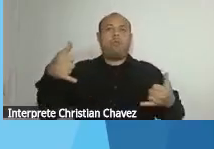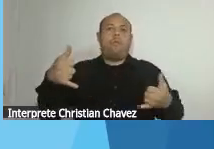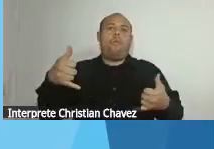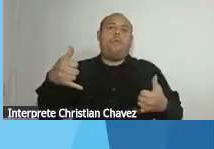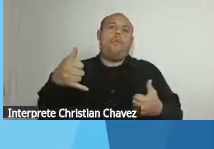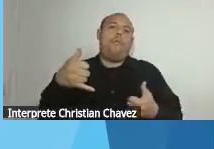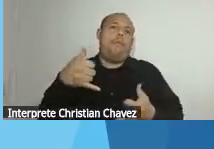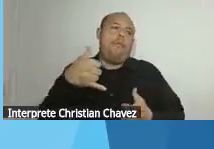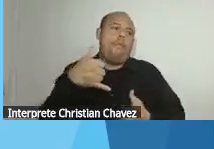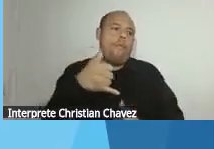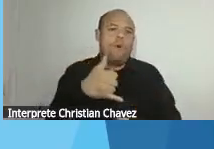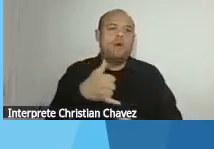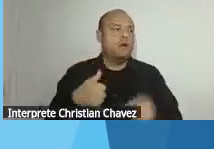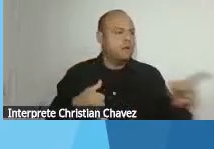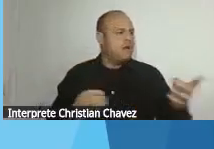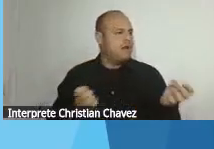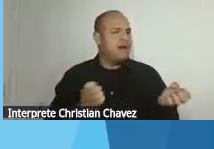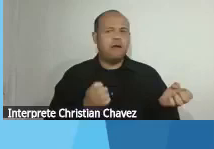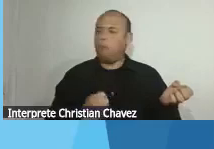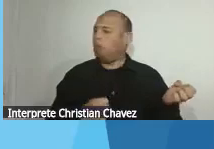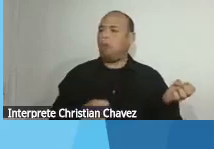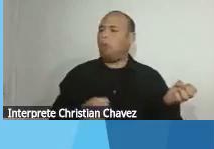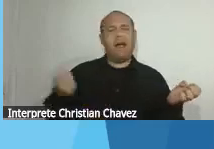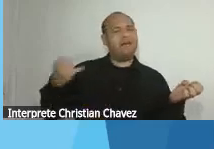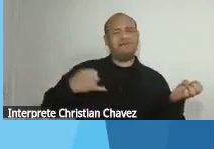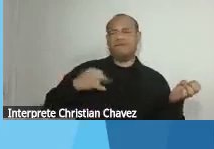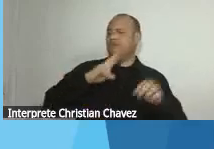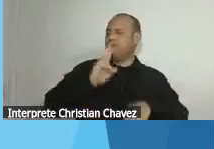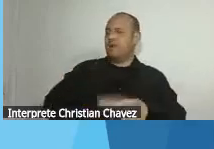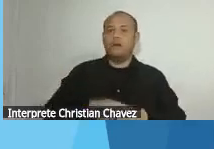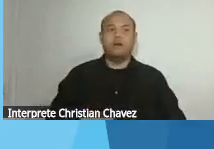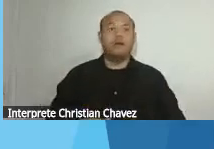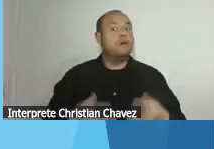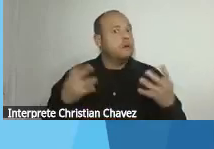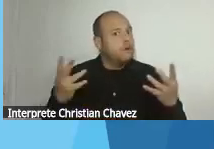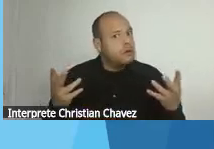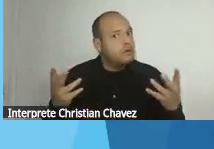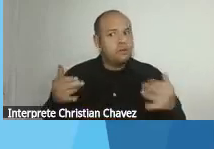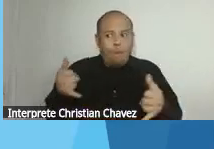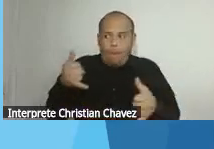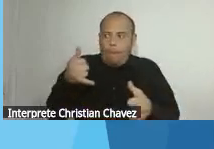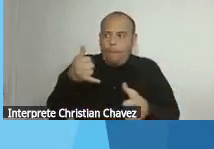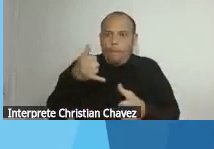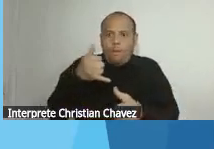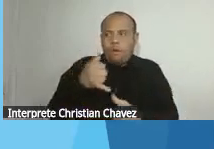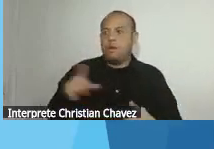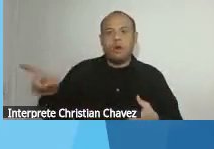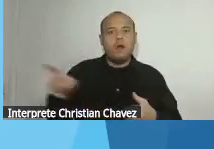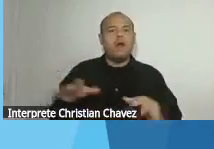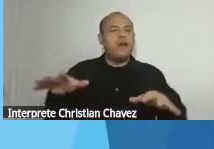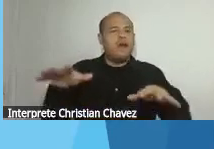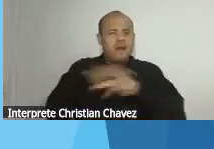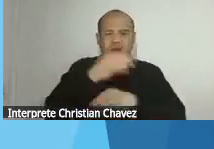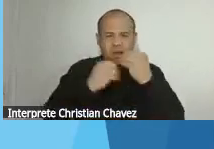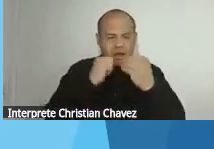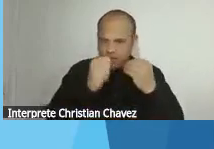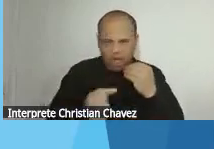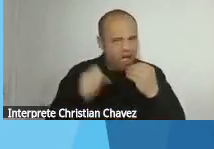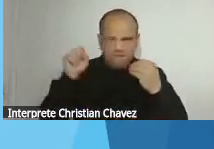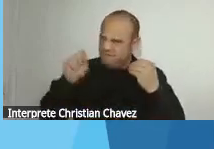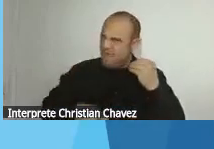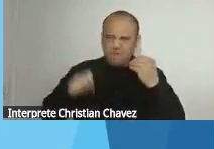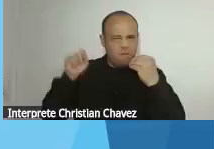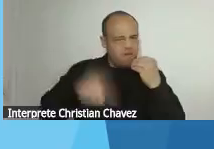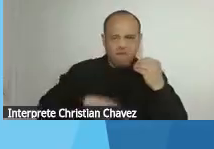justificación o si está perdiendo de peso aunque no haya hecho cambio de hábitos alimenticios, cambio en cuestión de la actividad física,